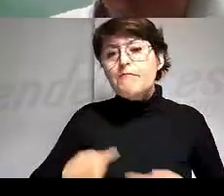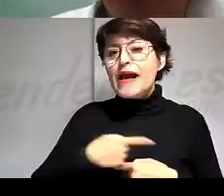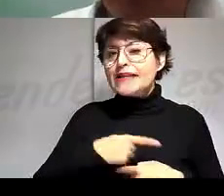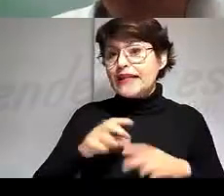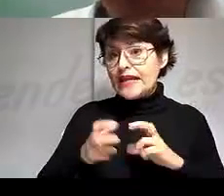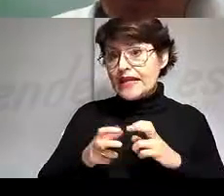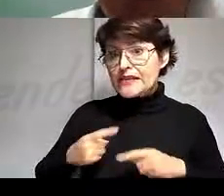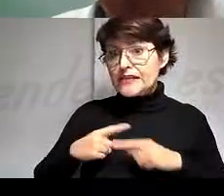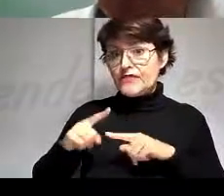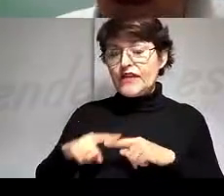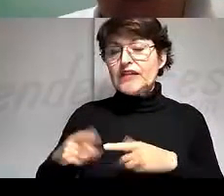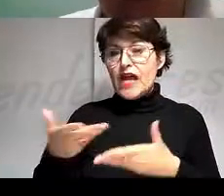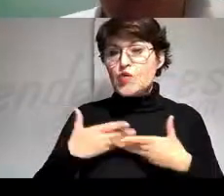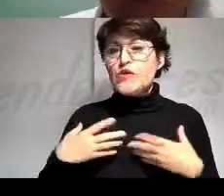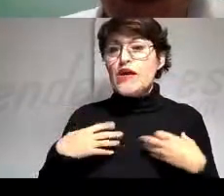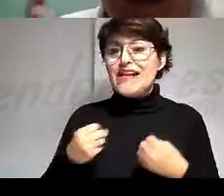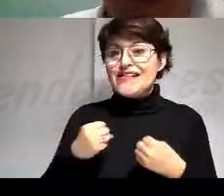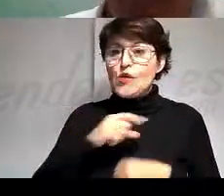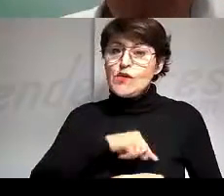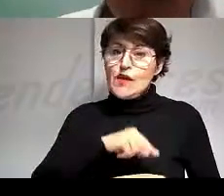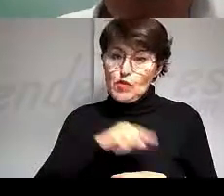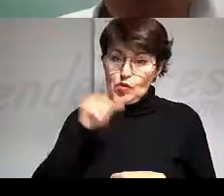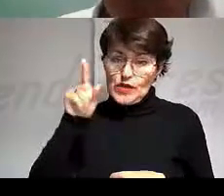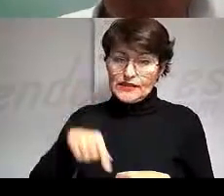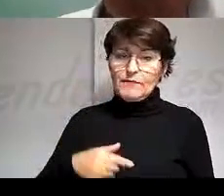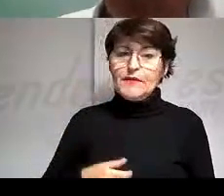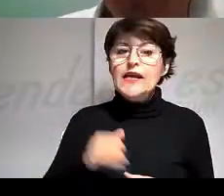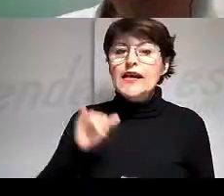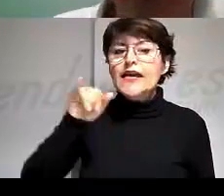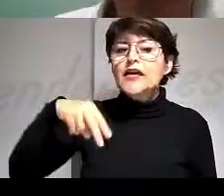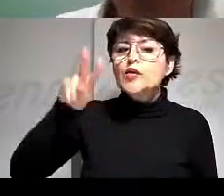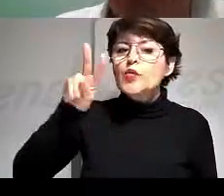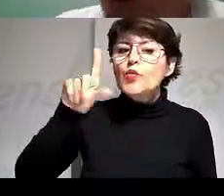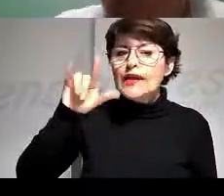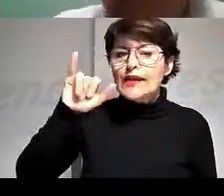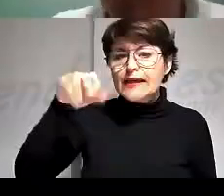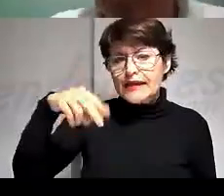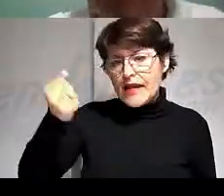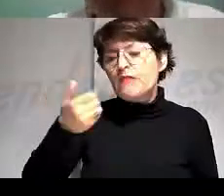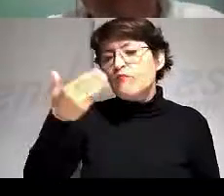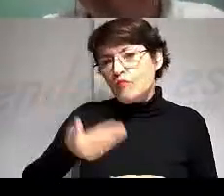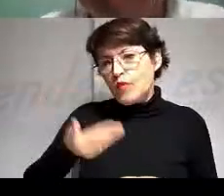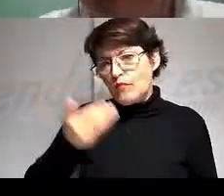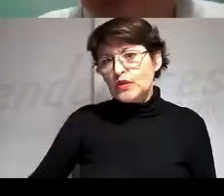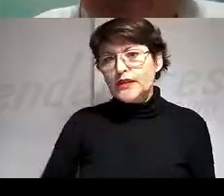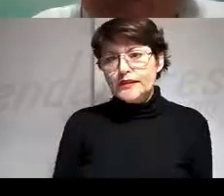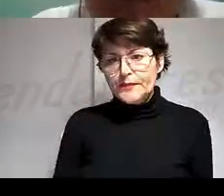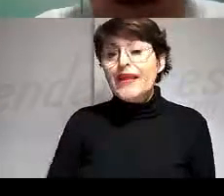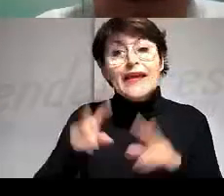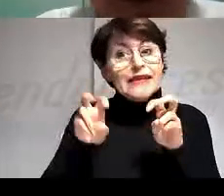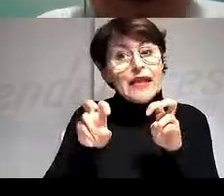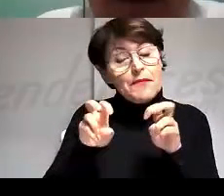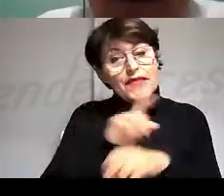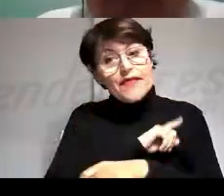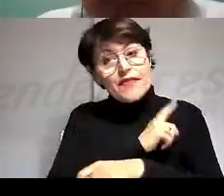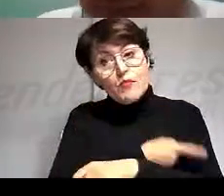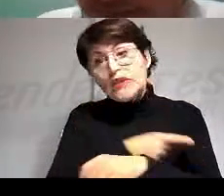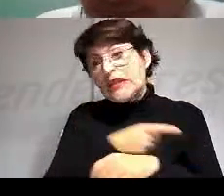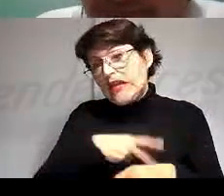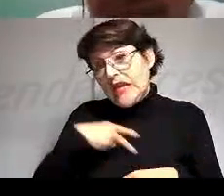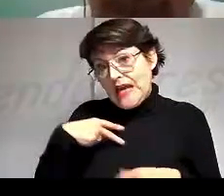la salud emocional. O sea que la inulina, tenerla en mente porque resulta súper interesante, no solo en este ámbito del ejercicio, sino en la vida en